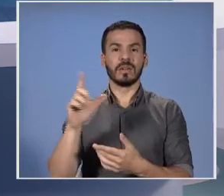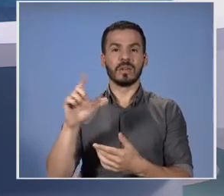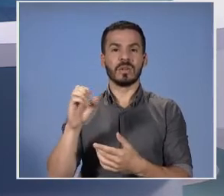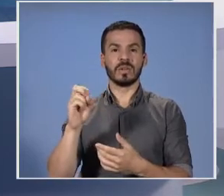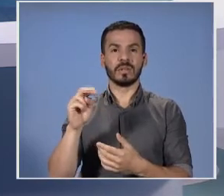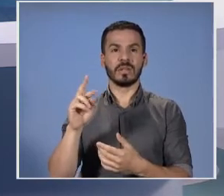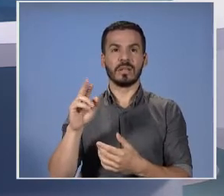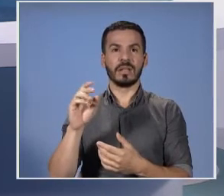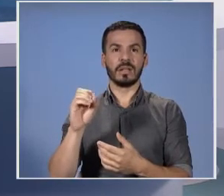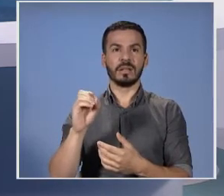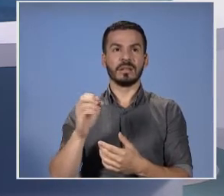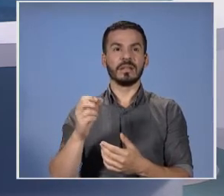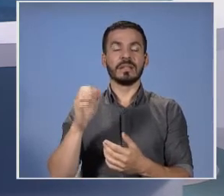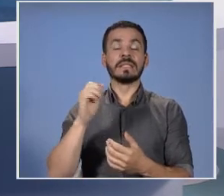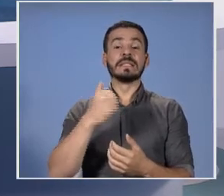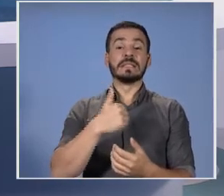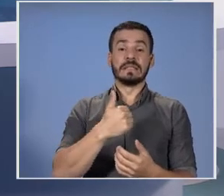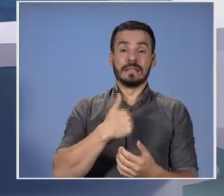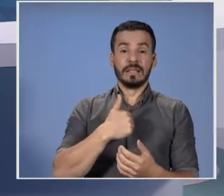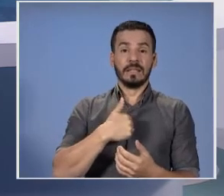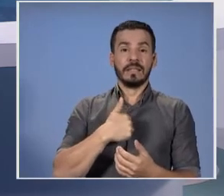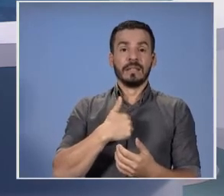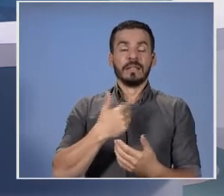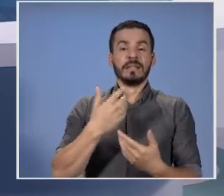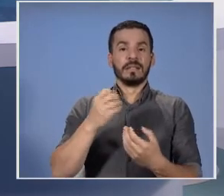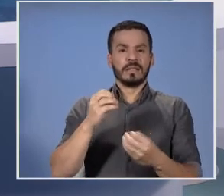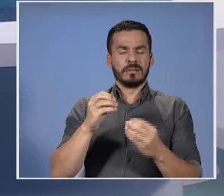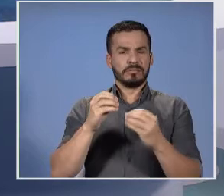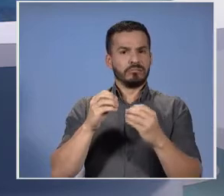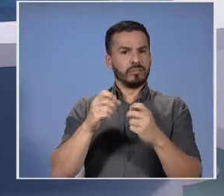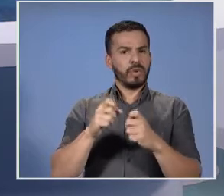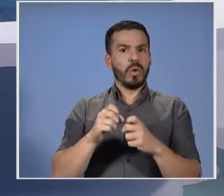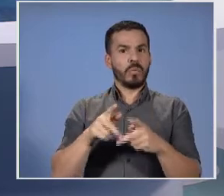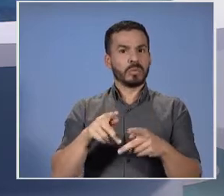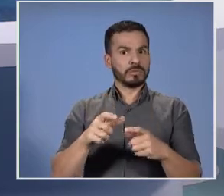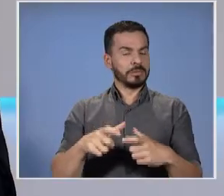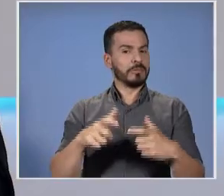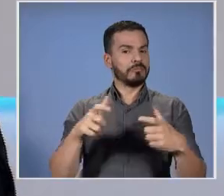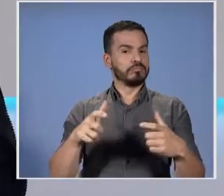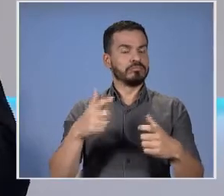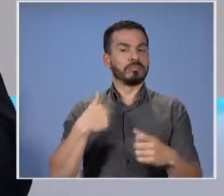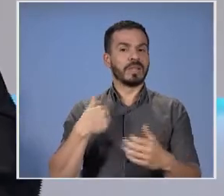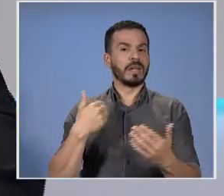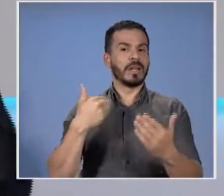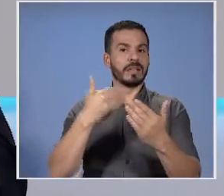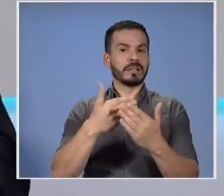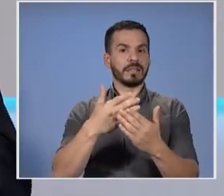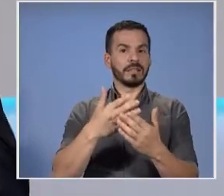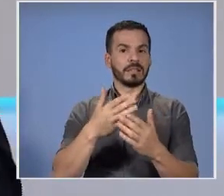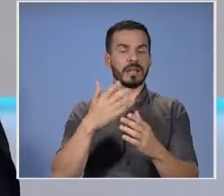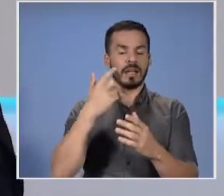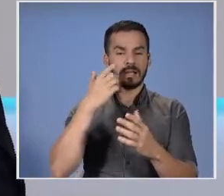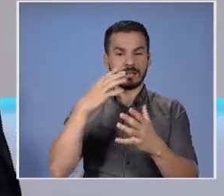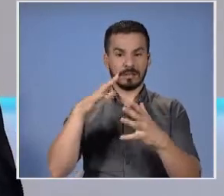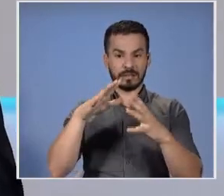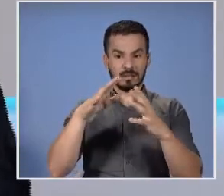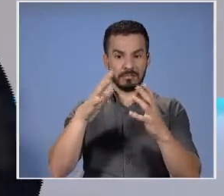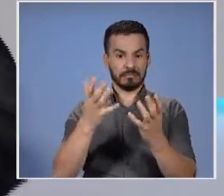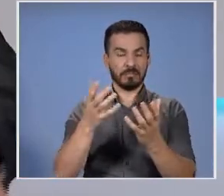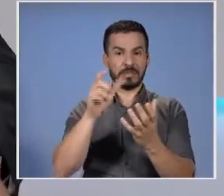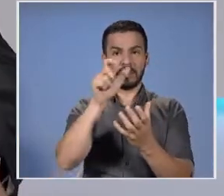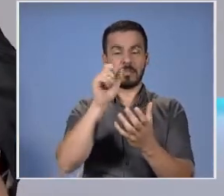Leonardo Santamaría. Tiene una gran oportunidad para acercarse a nivel hemisférico, diría